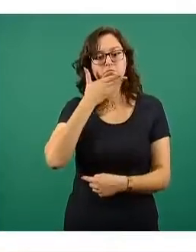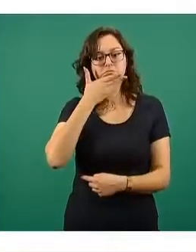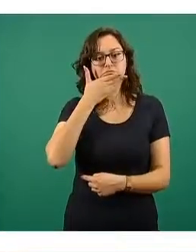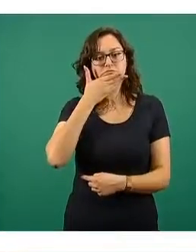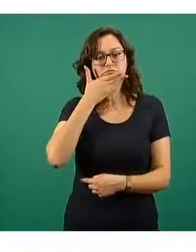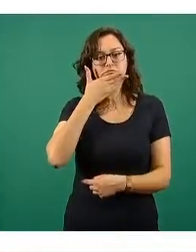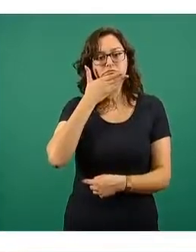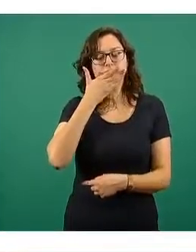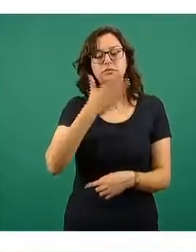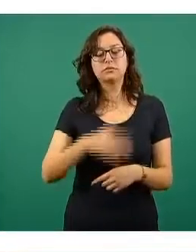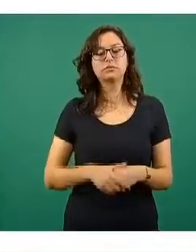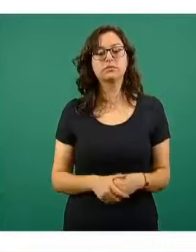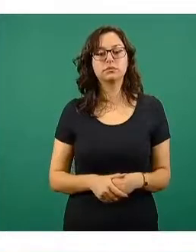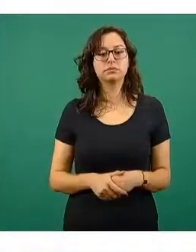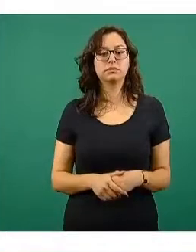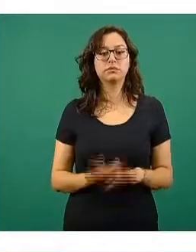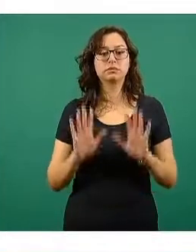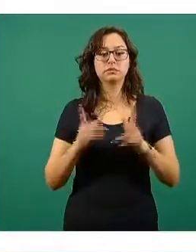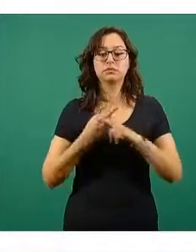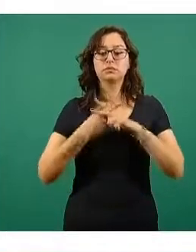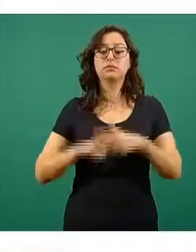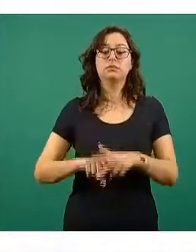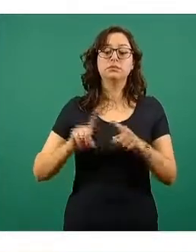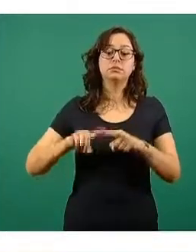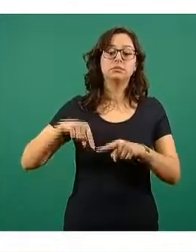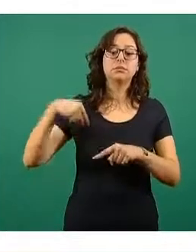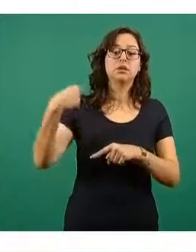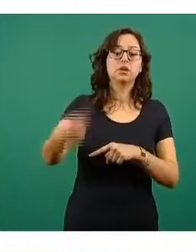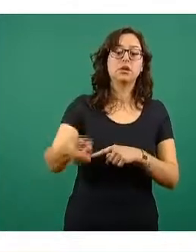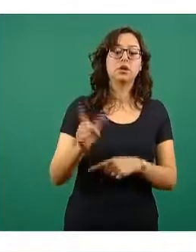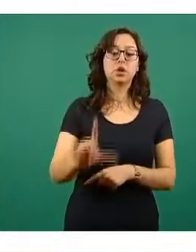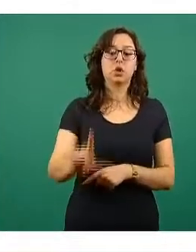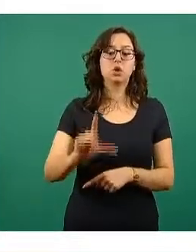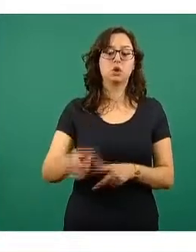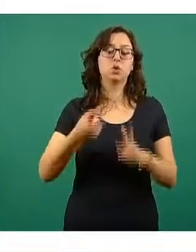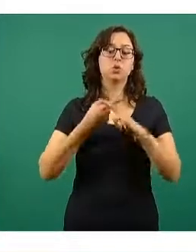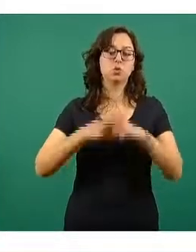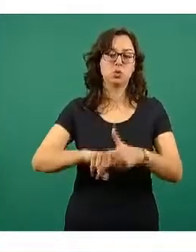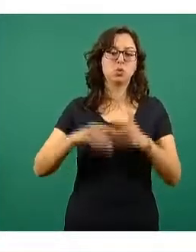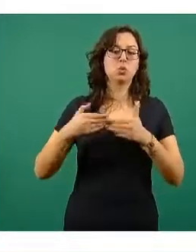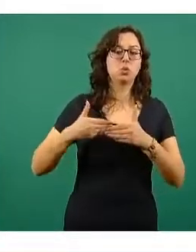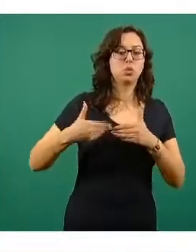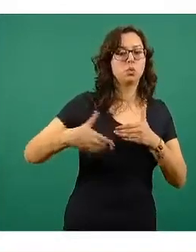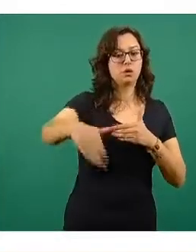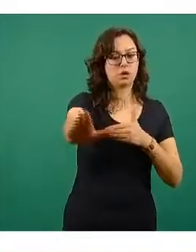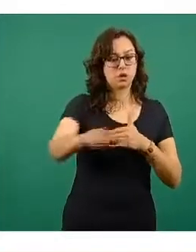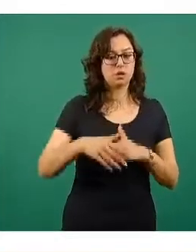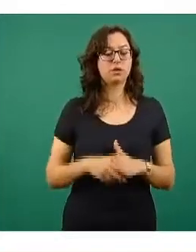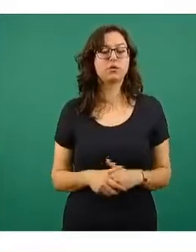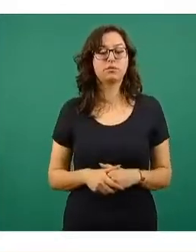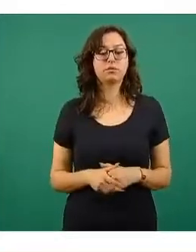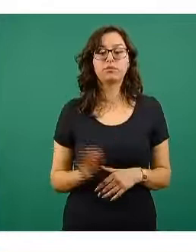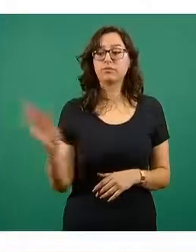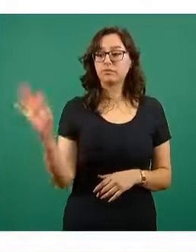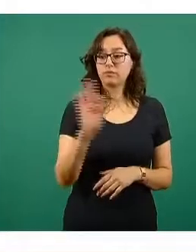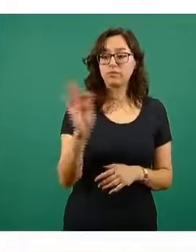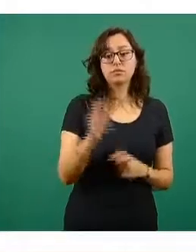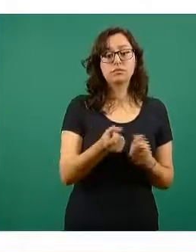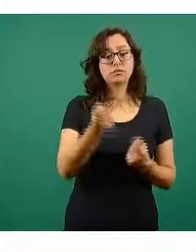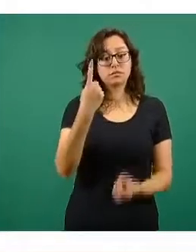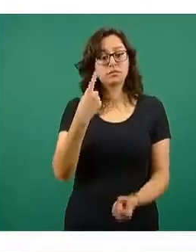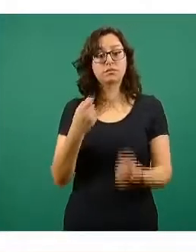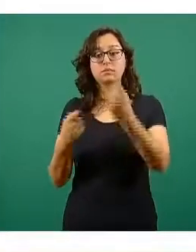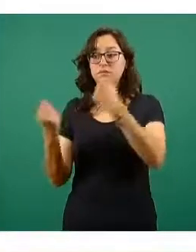su vigencia a partir del próximo lunes, y si es que algún estado de la